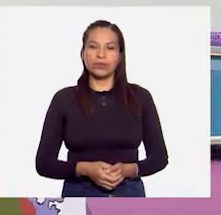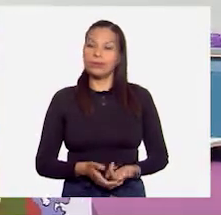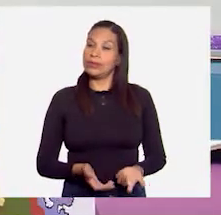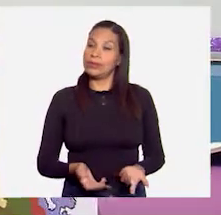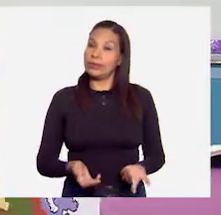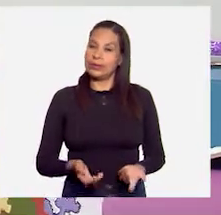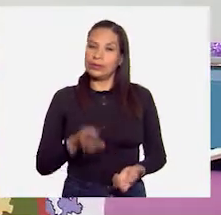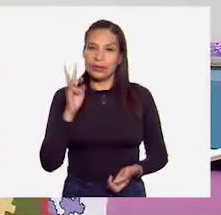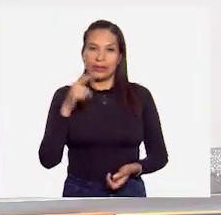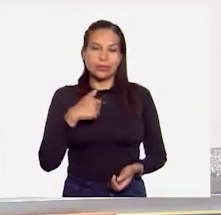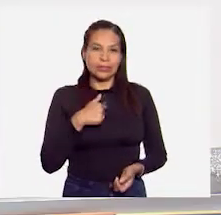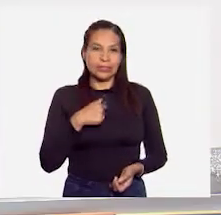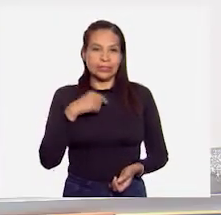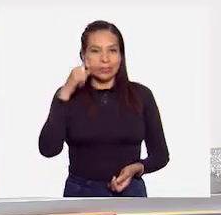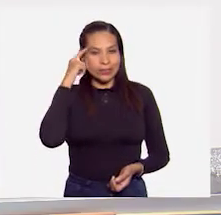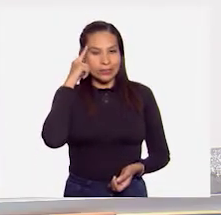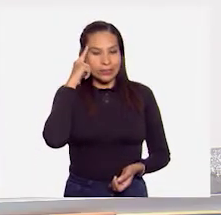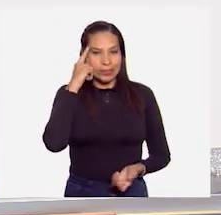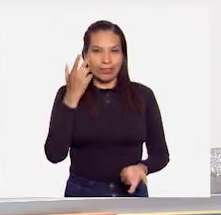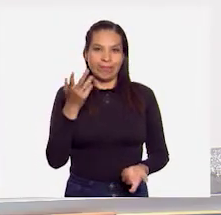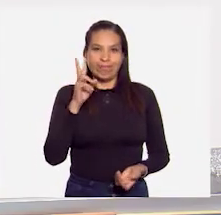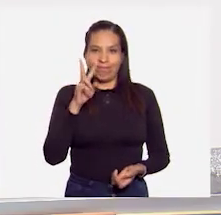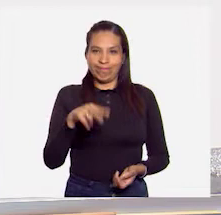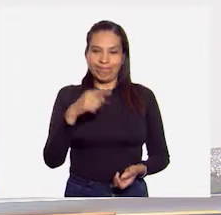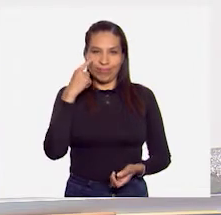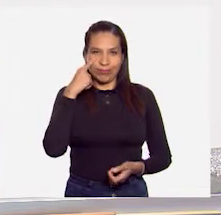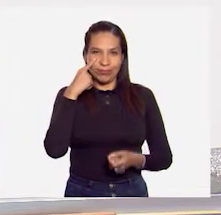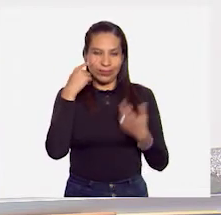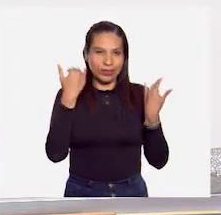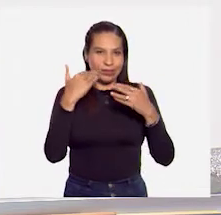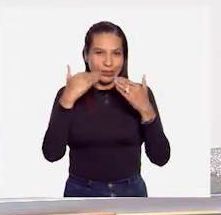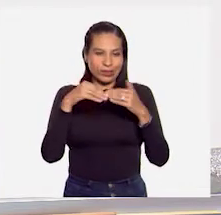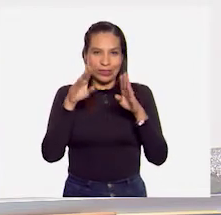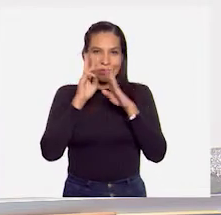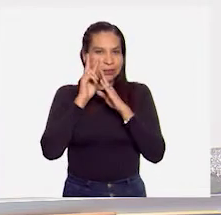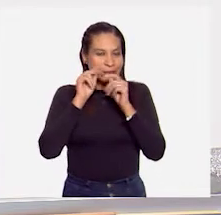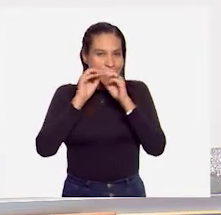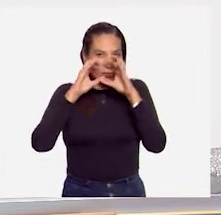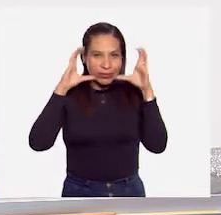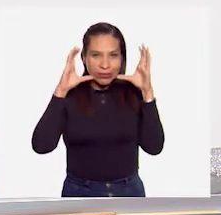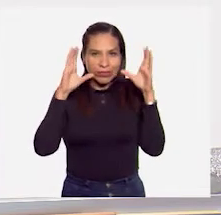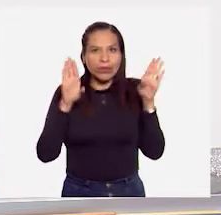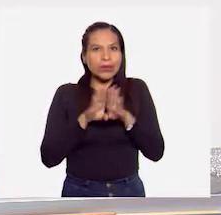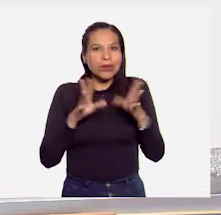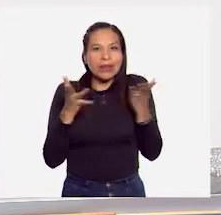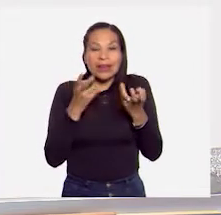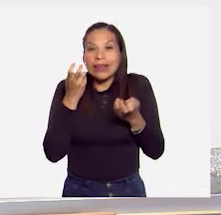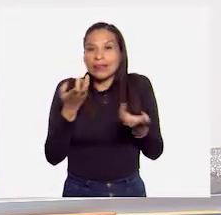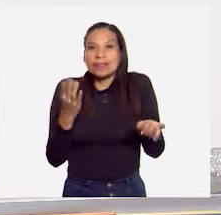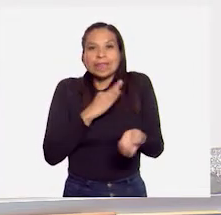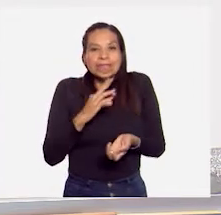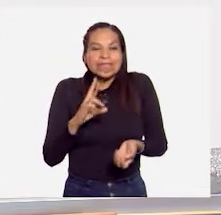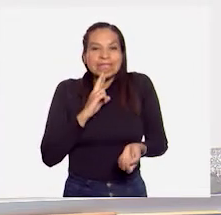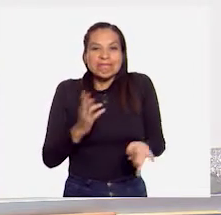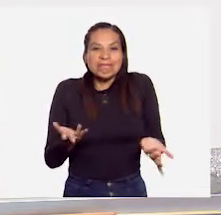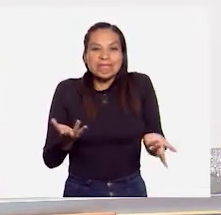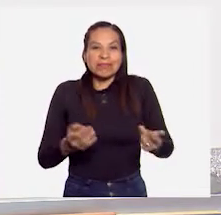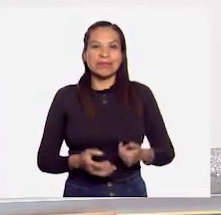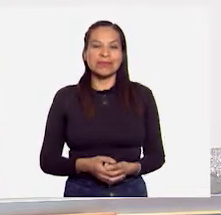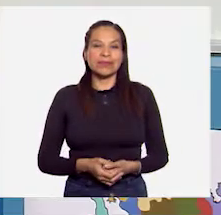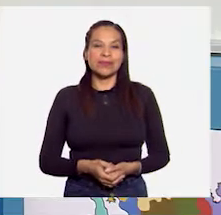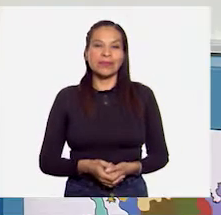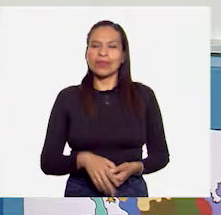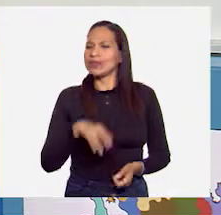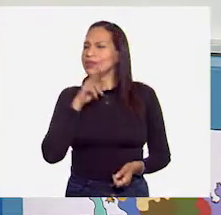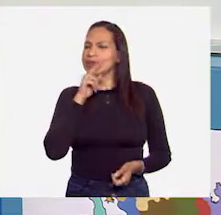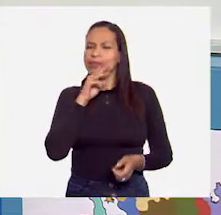Híjole, me quedé así, mira, con el ojo cuadrado. ¿Cómo le vamos a hacer para resolverla? No